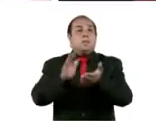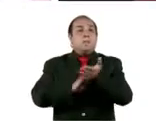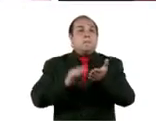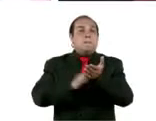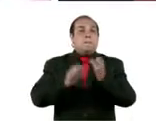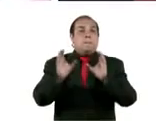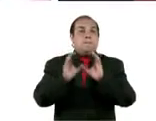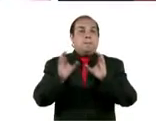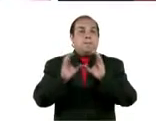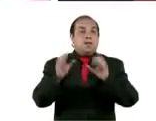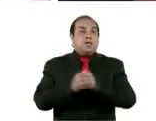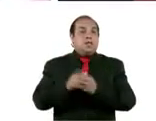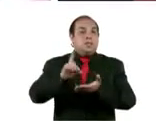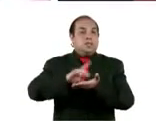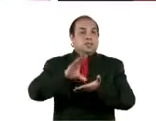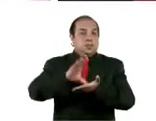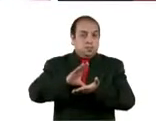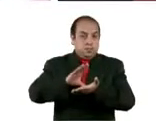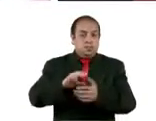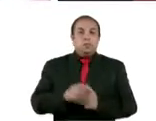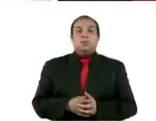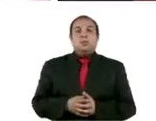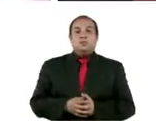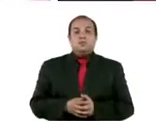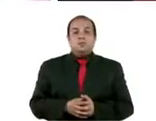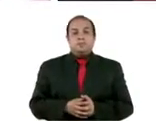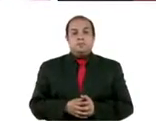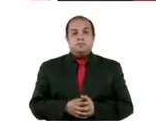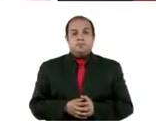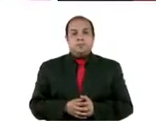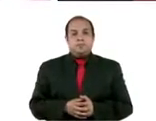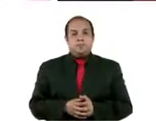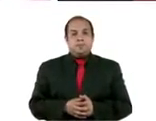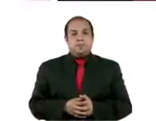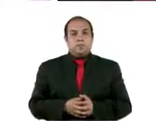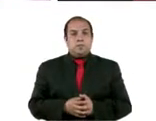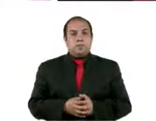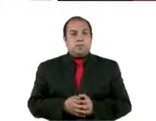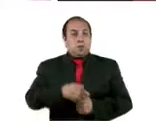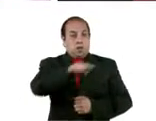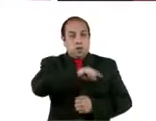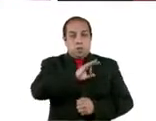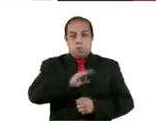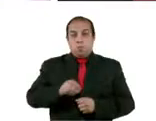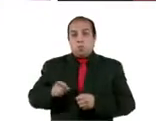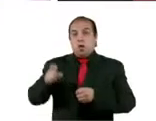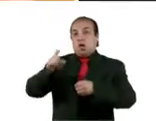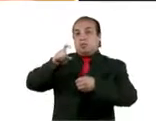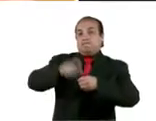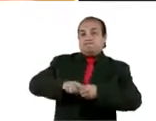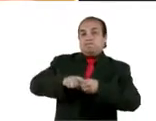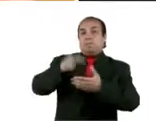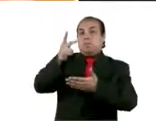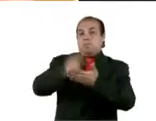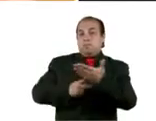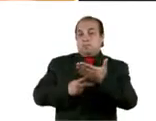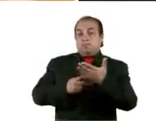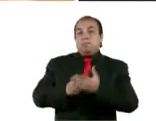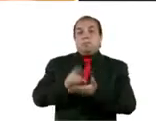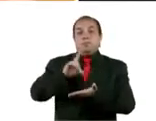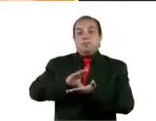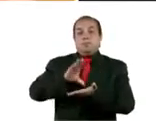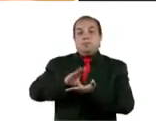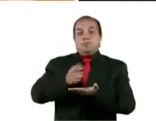un certificado de su condición de discapacidad, justo para que puedan acceder a este programa, y vamos a